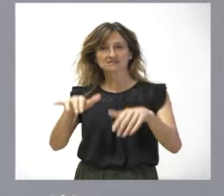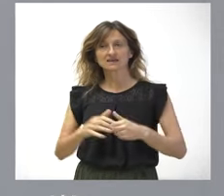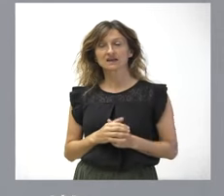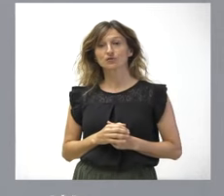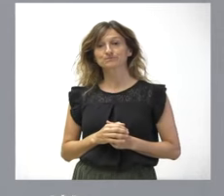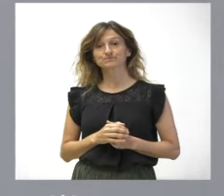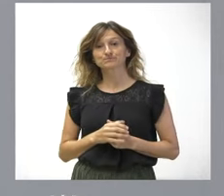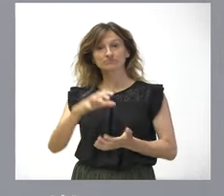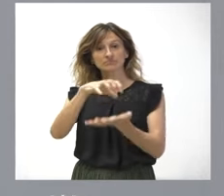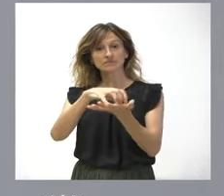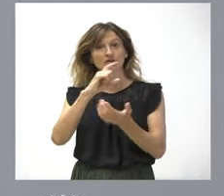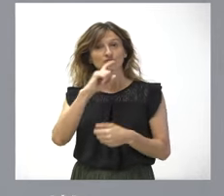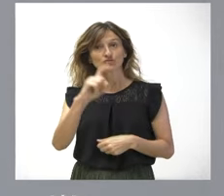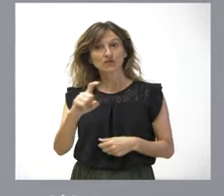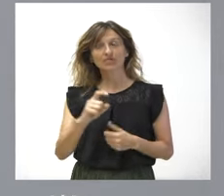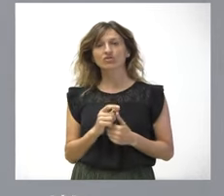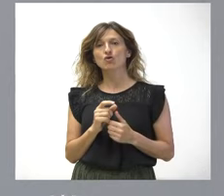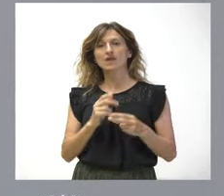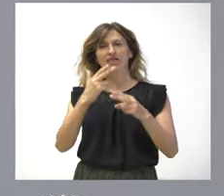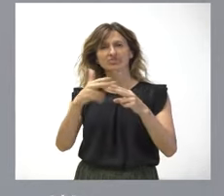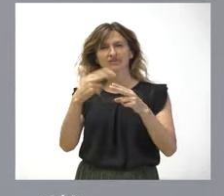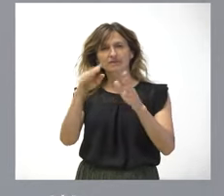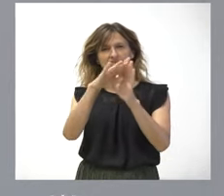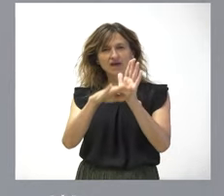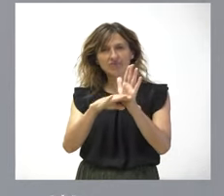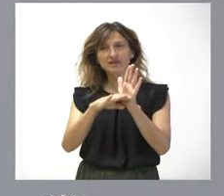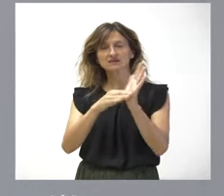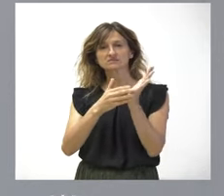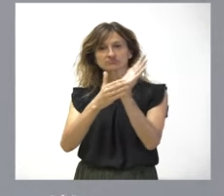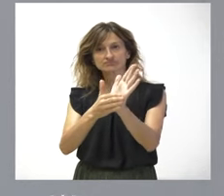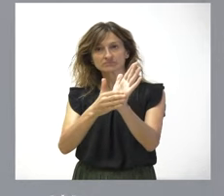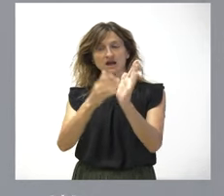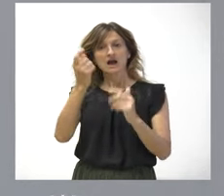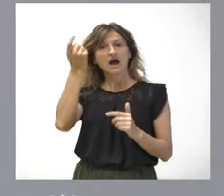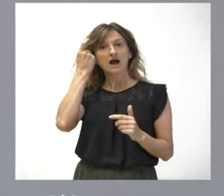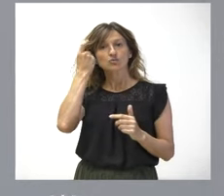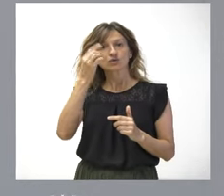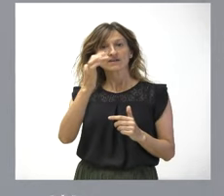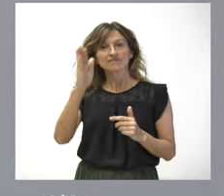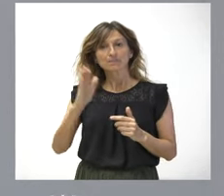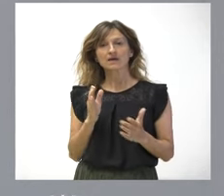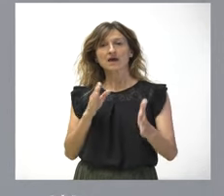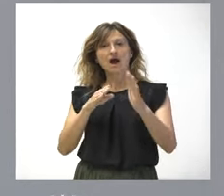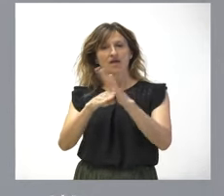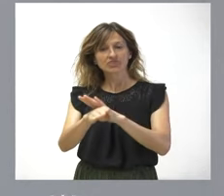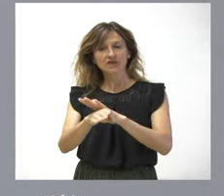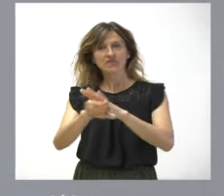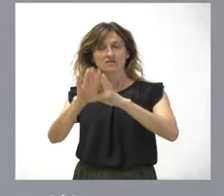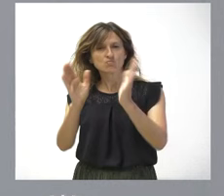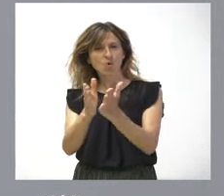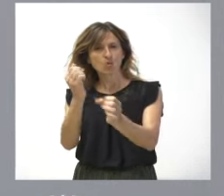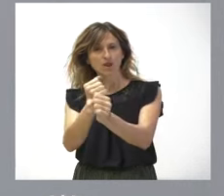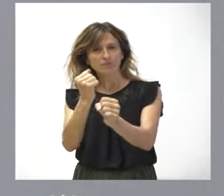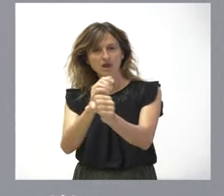empresa familiar lo que va a hacer es un conjunto de actividades que va a facilitar que estos alumnos de formación profesional accedan al mundo del empleo y